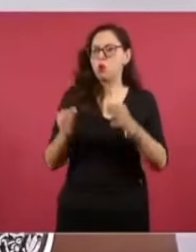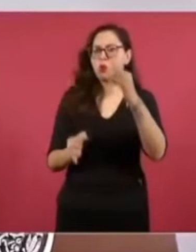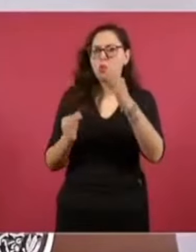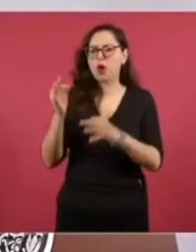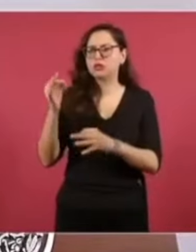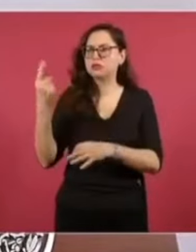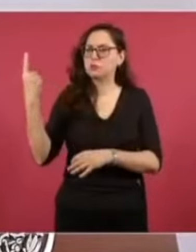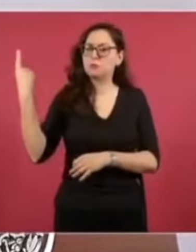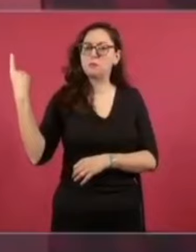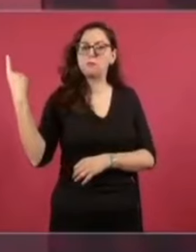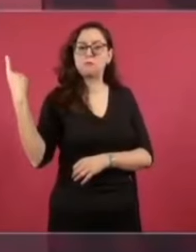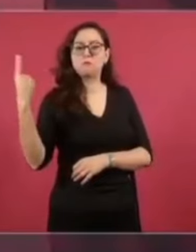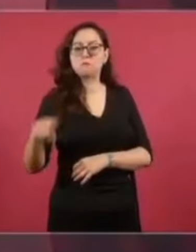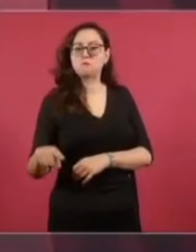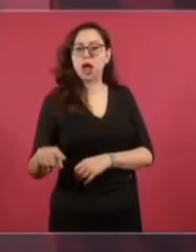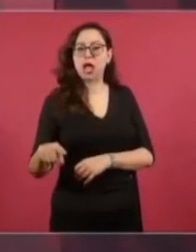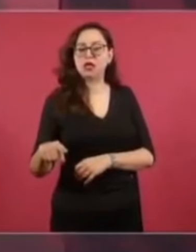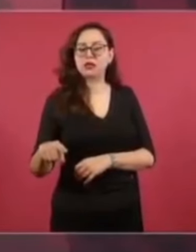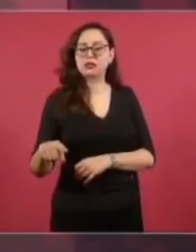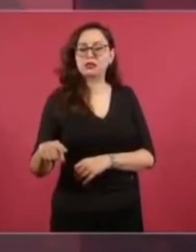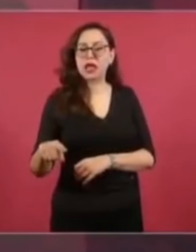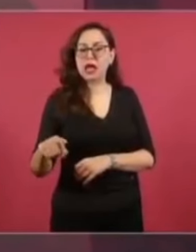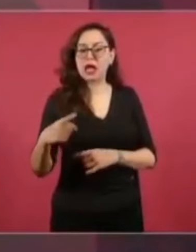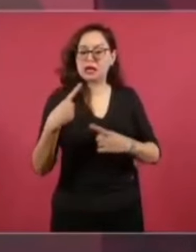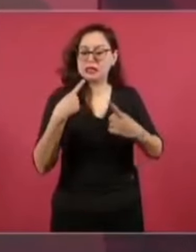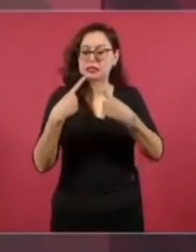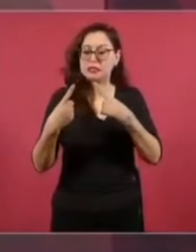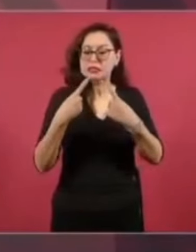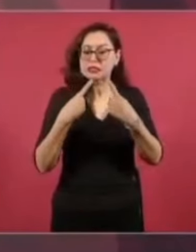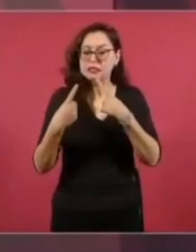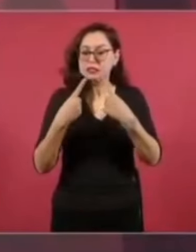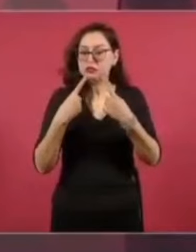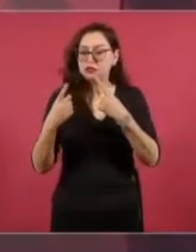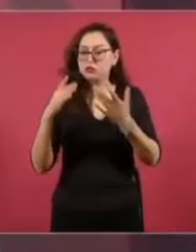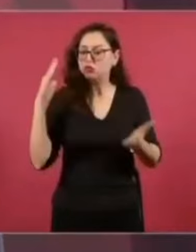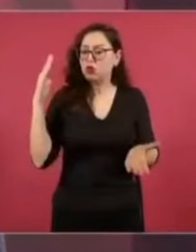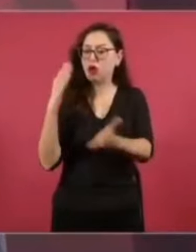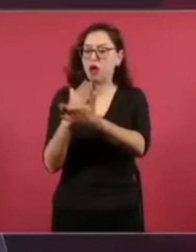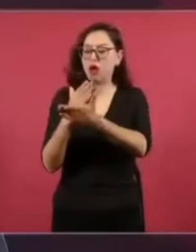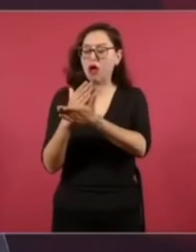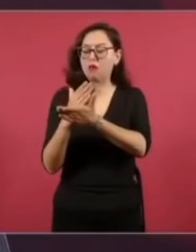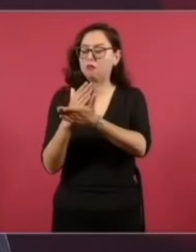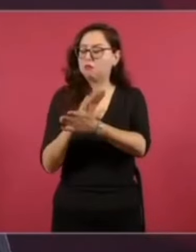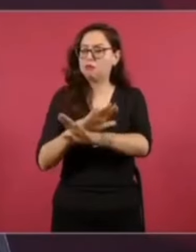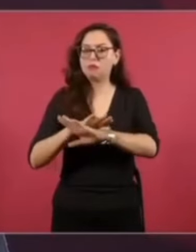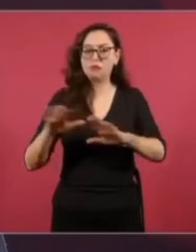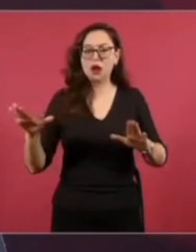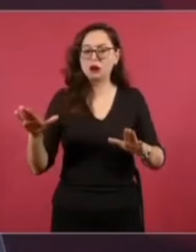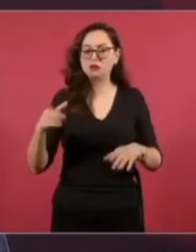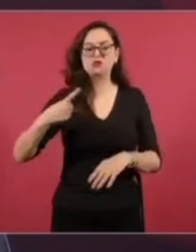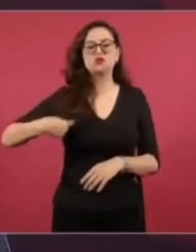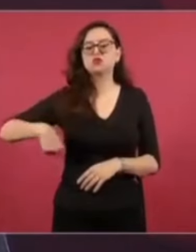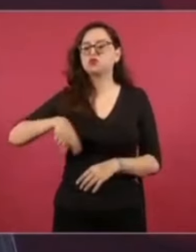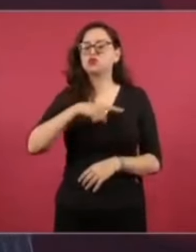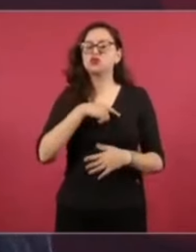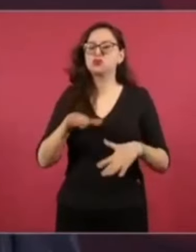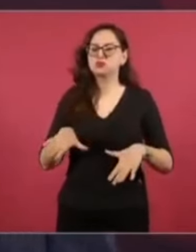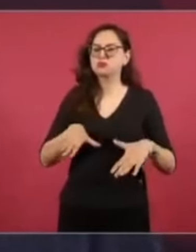que están ordenando que se detenga la asamblea. O